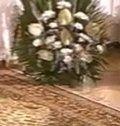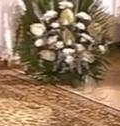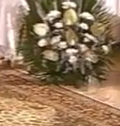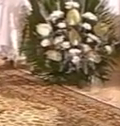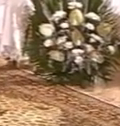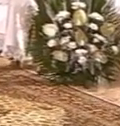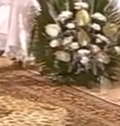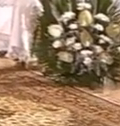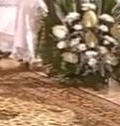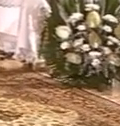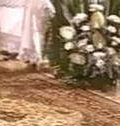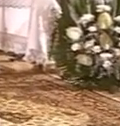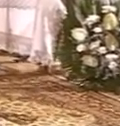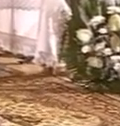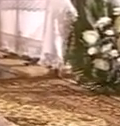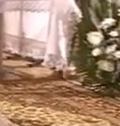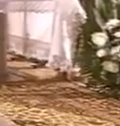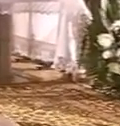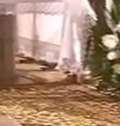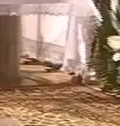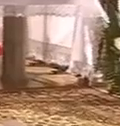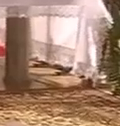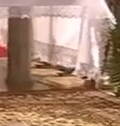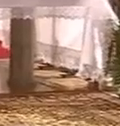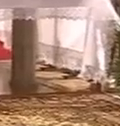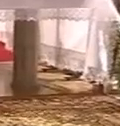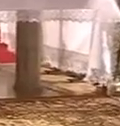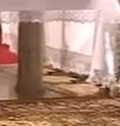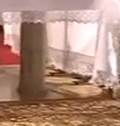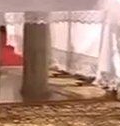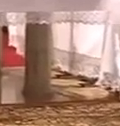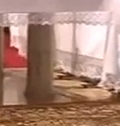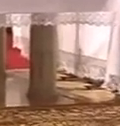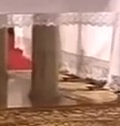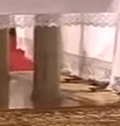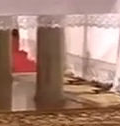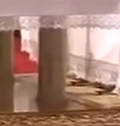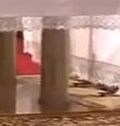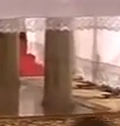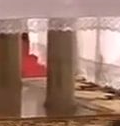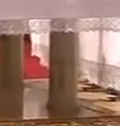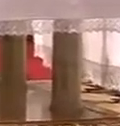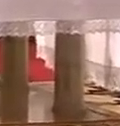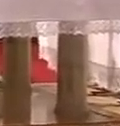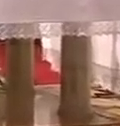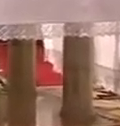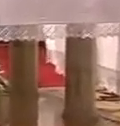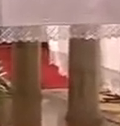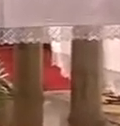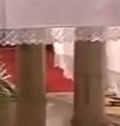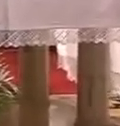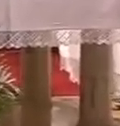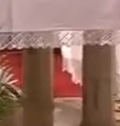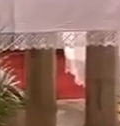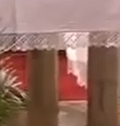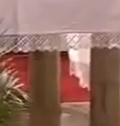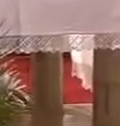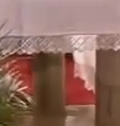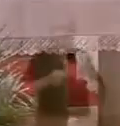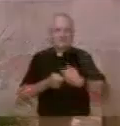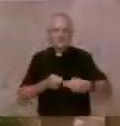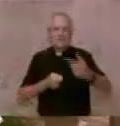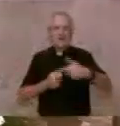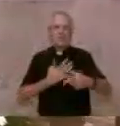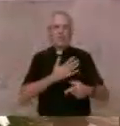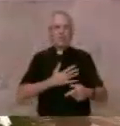cantar. Pueblo de Dios mirando siempre adelante. Pueblo de Dios luchando contra todo mal. Sembrando el gozo, la verdad